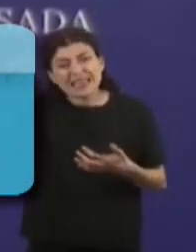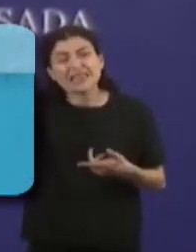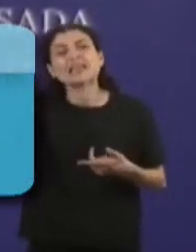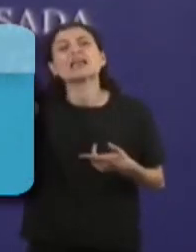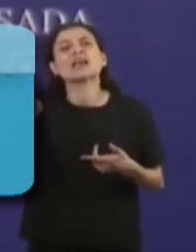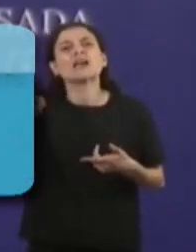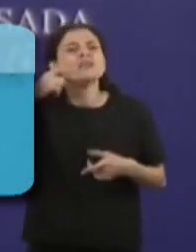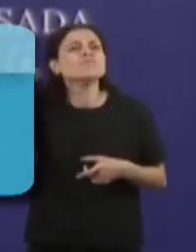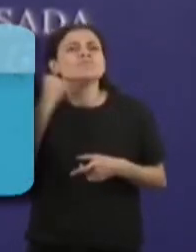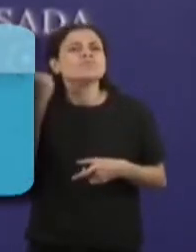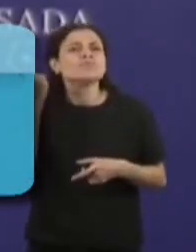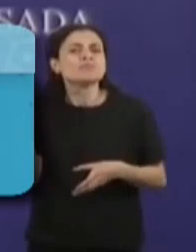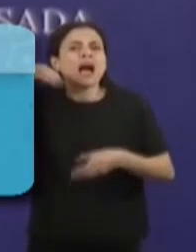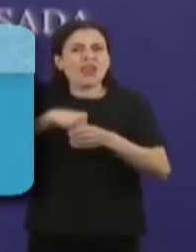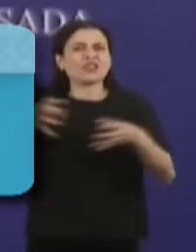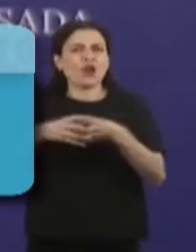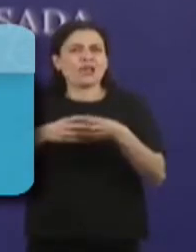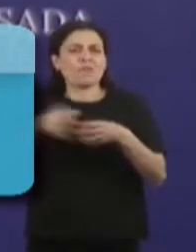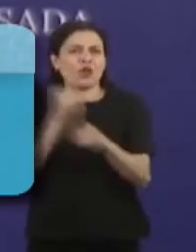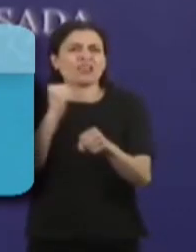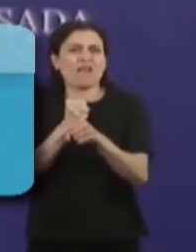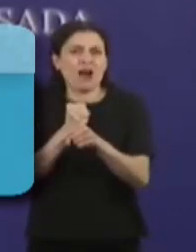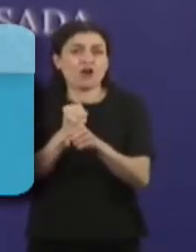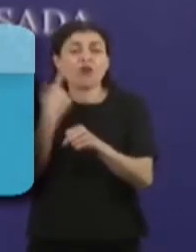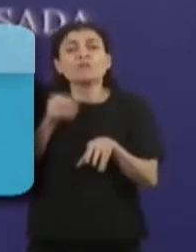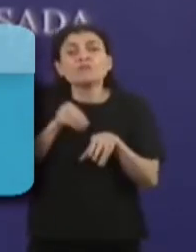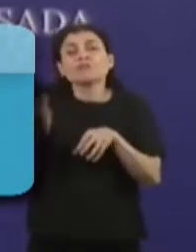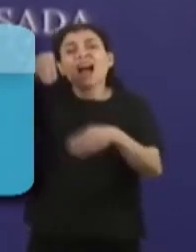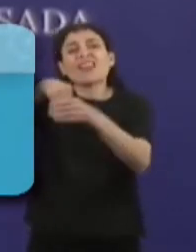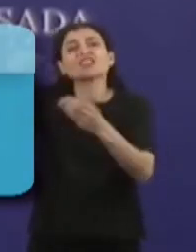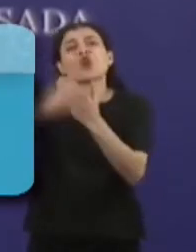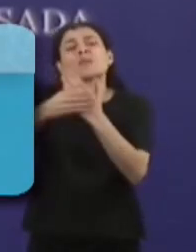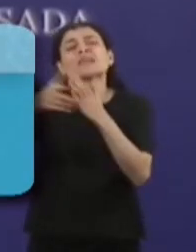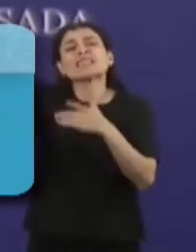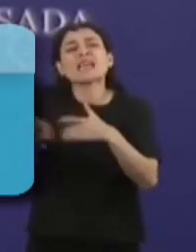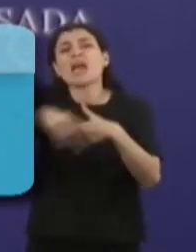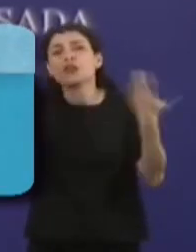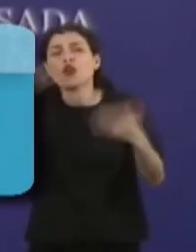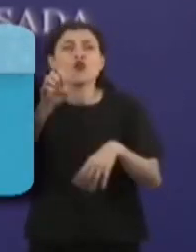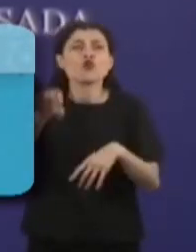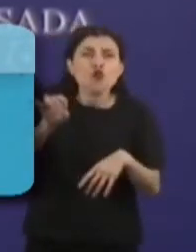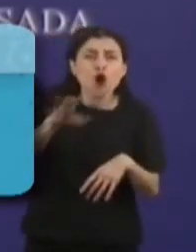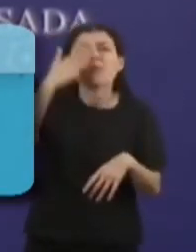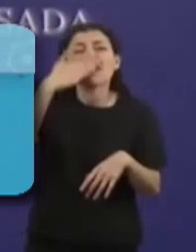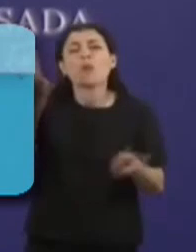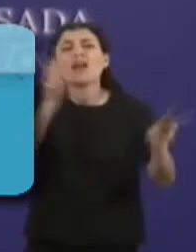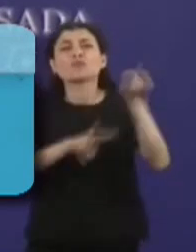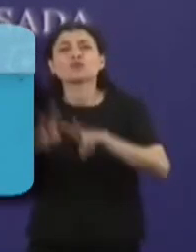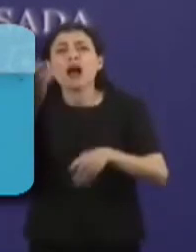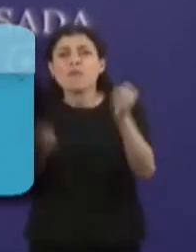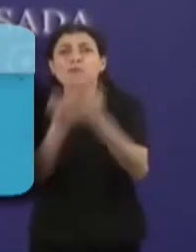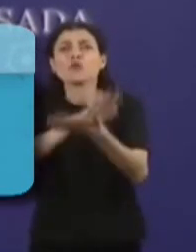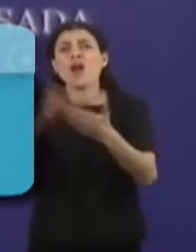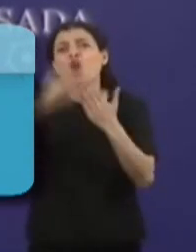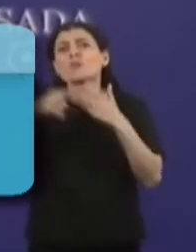se incorpore al gabinete en un ministerio cuyo nombre se va a resolver en los próximos días, pero